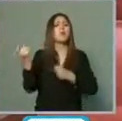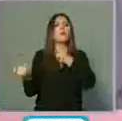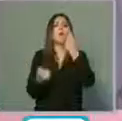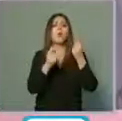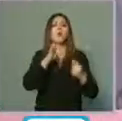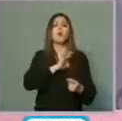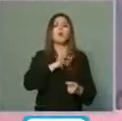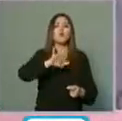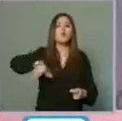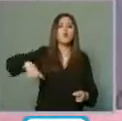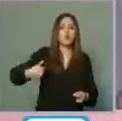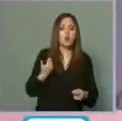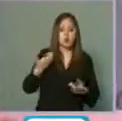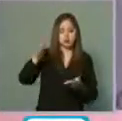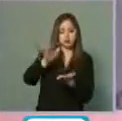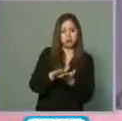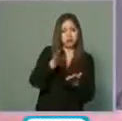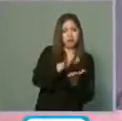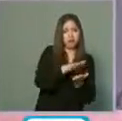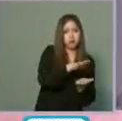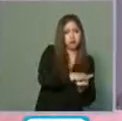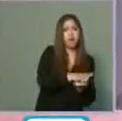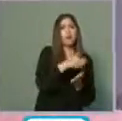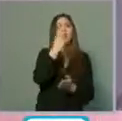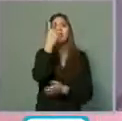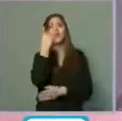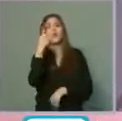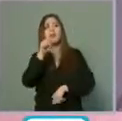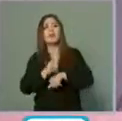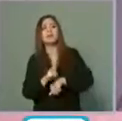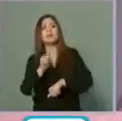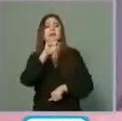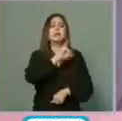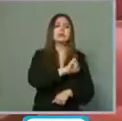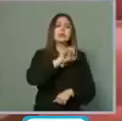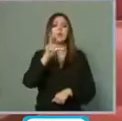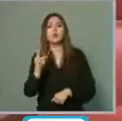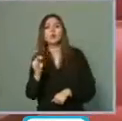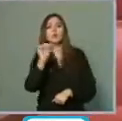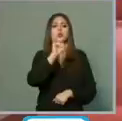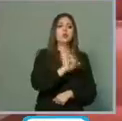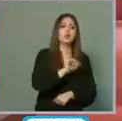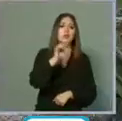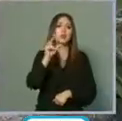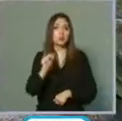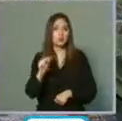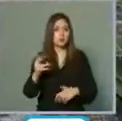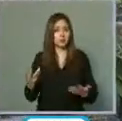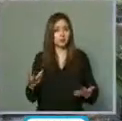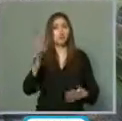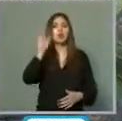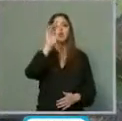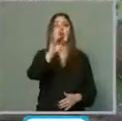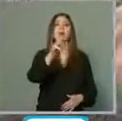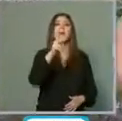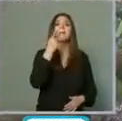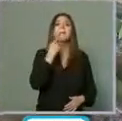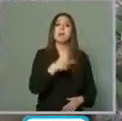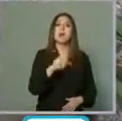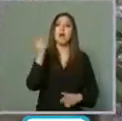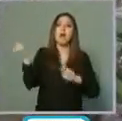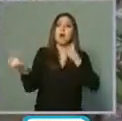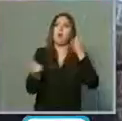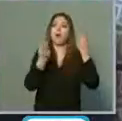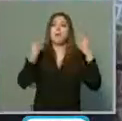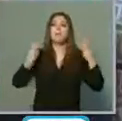varios paquetitos y los vas poniendo una noche sí, una no, una sí, una Cintia, no. perdón, rapidísimo, pero esto para los que no salimos de la ciudad y nos vamos a